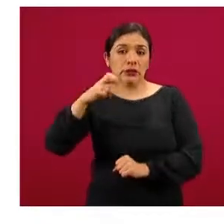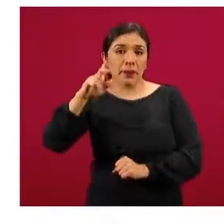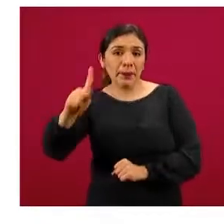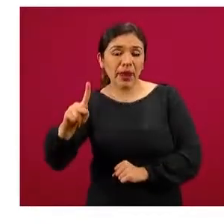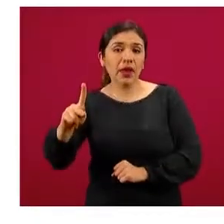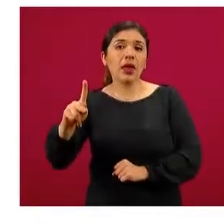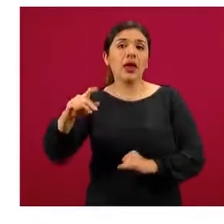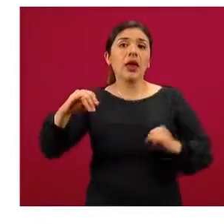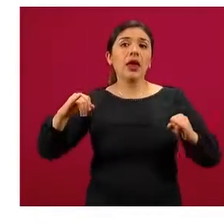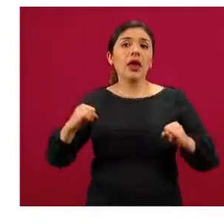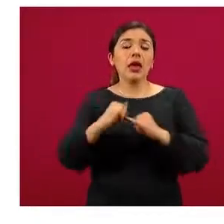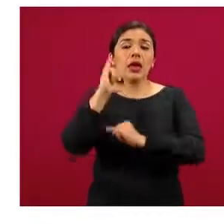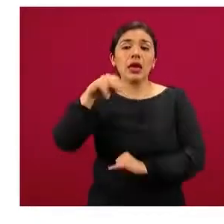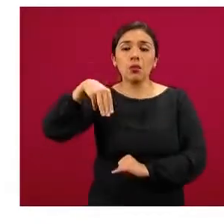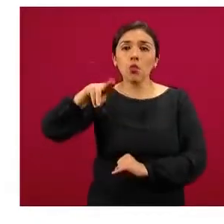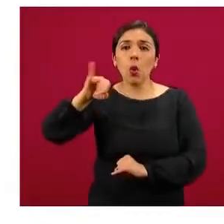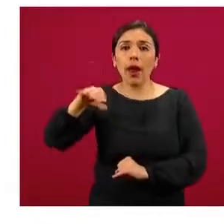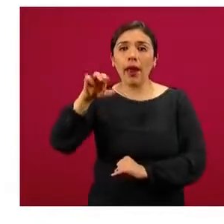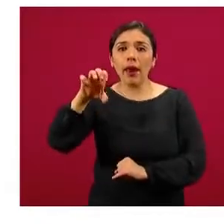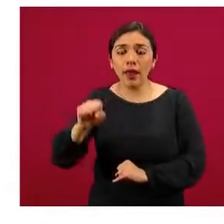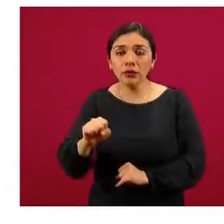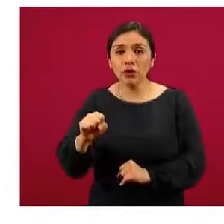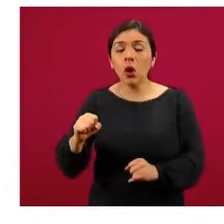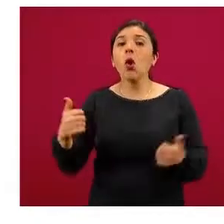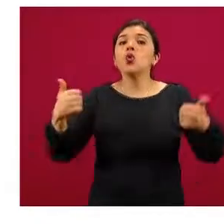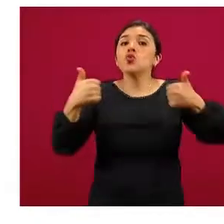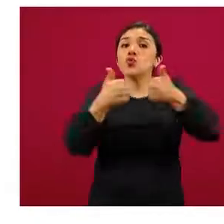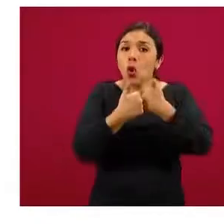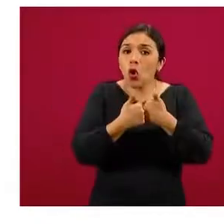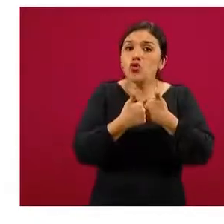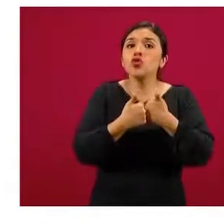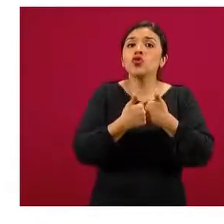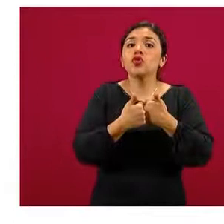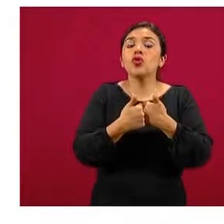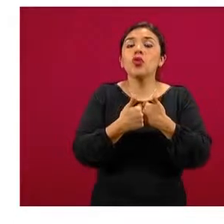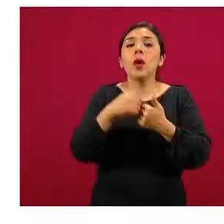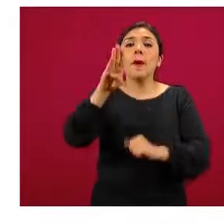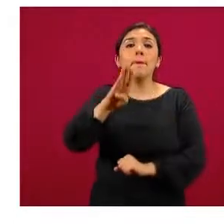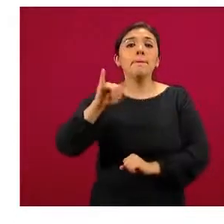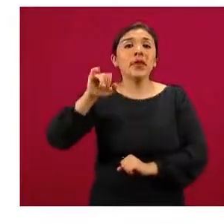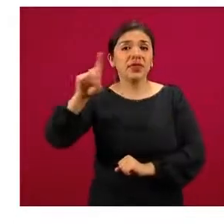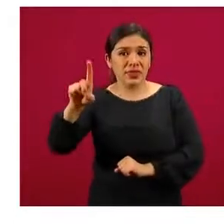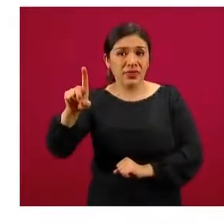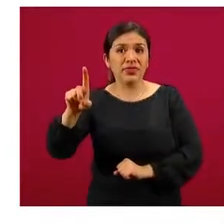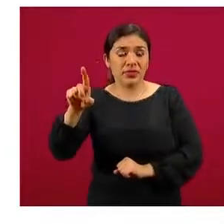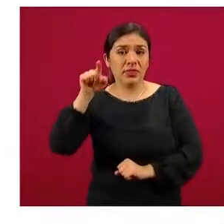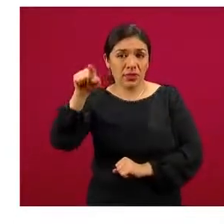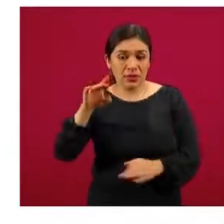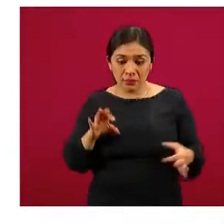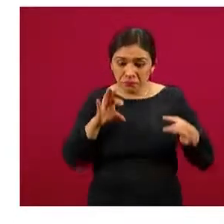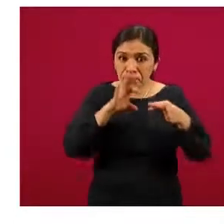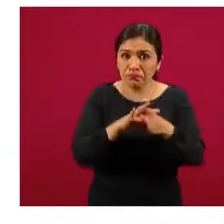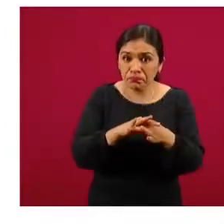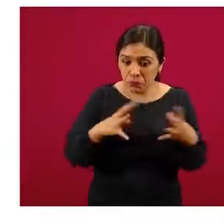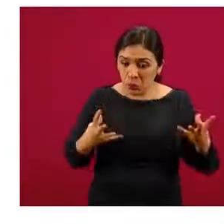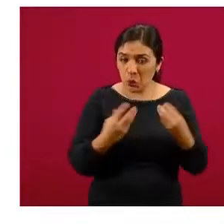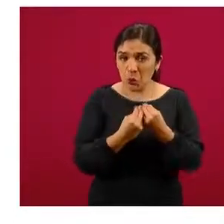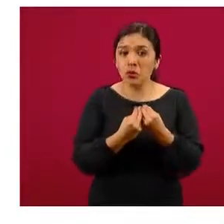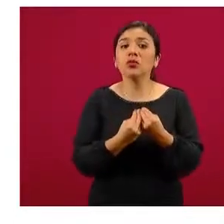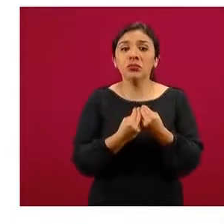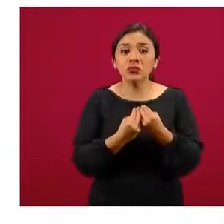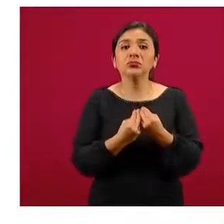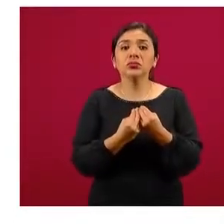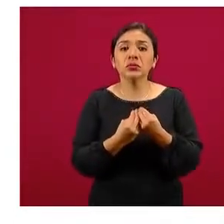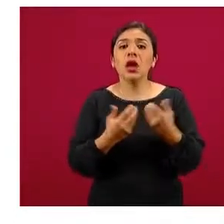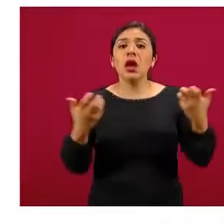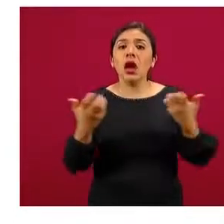el Instituto de las Mujeres y Mujeres, junto con el Banco Interamericano de Desarrollo, el BID, Conecta